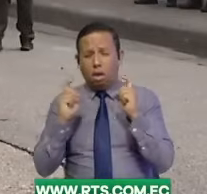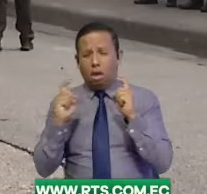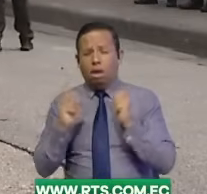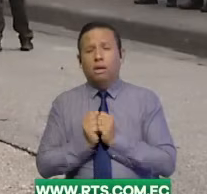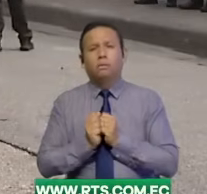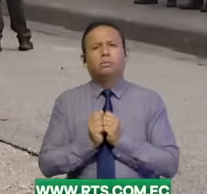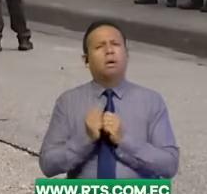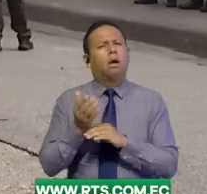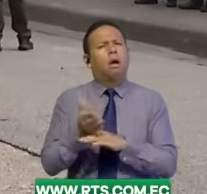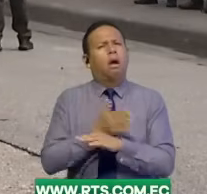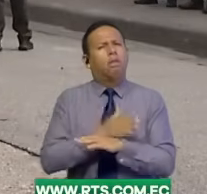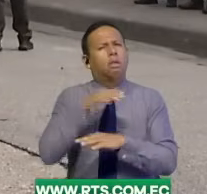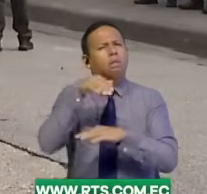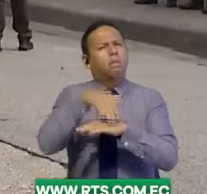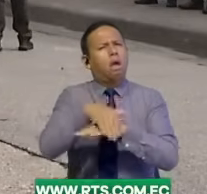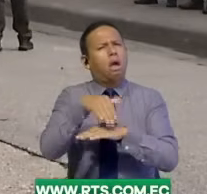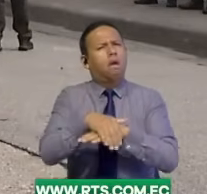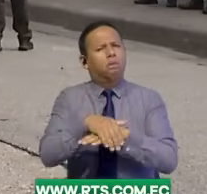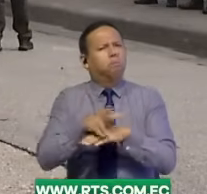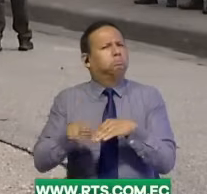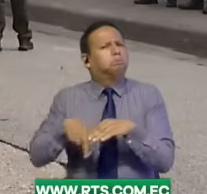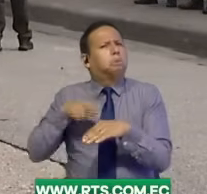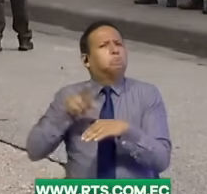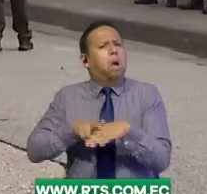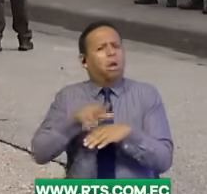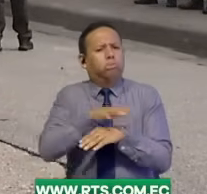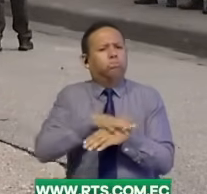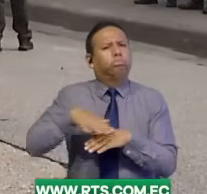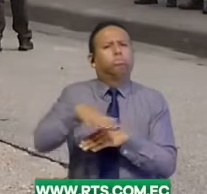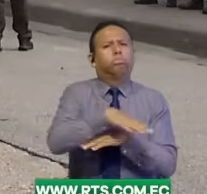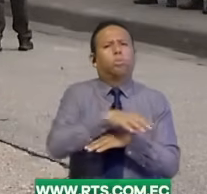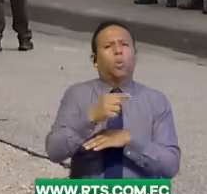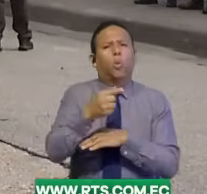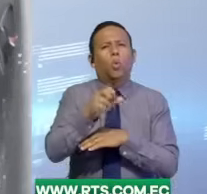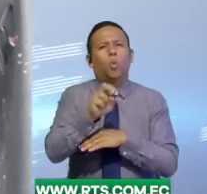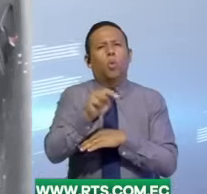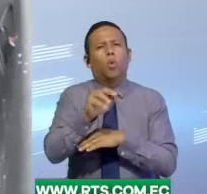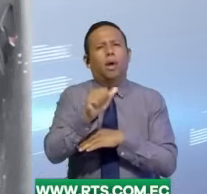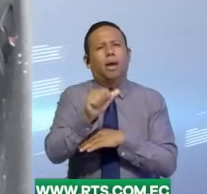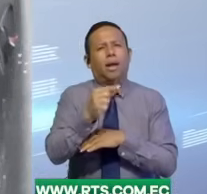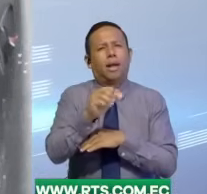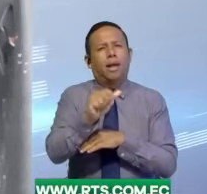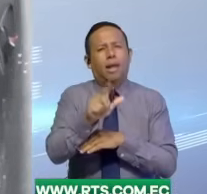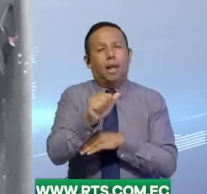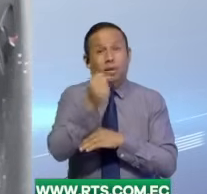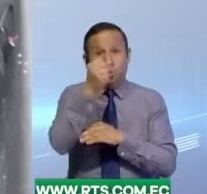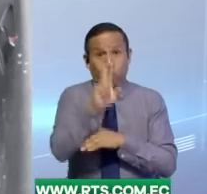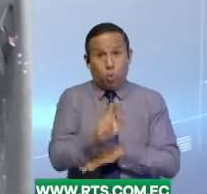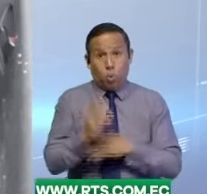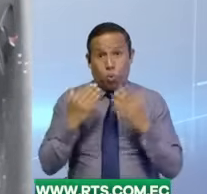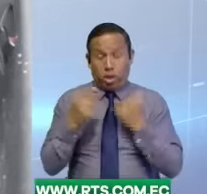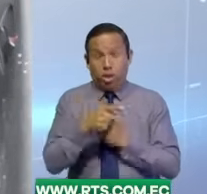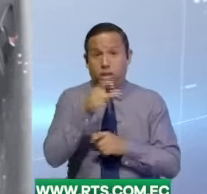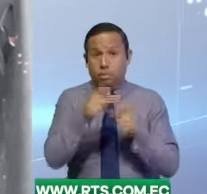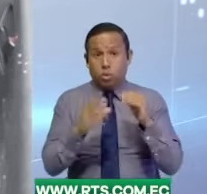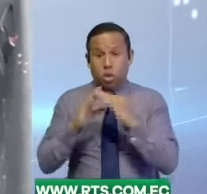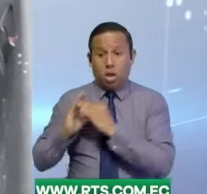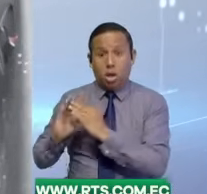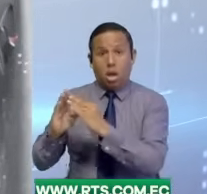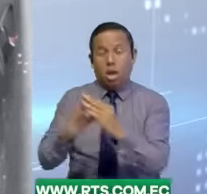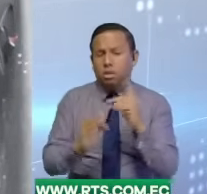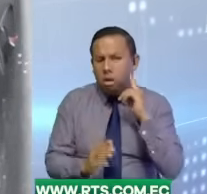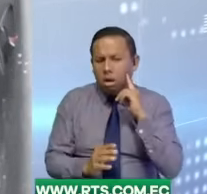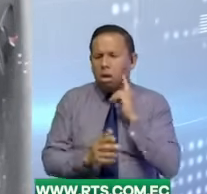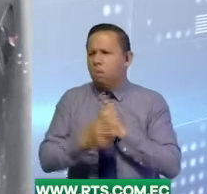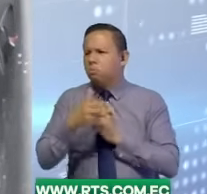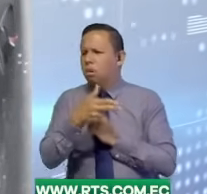Era una tarde normal en la ciudadela Huangala, sur de Guayaquil, hasta que los moradores escucharon varias